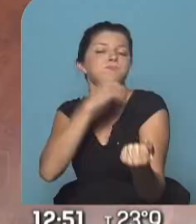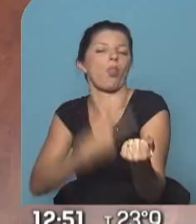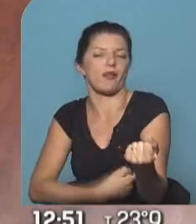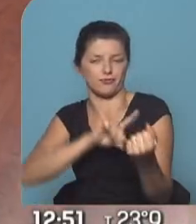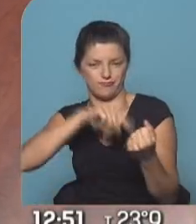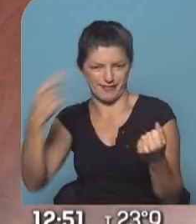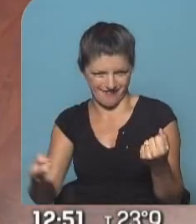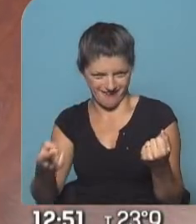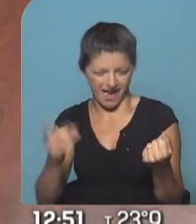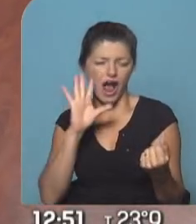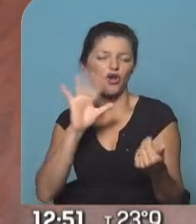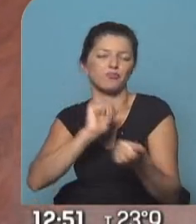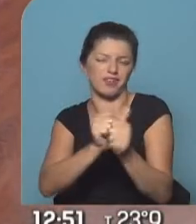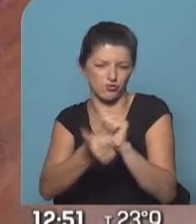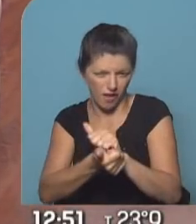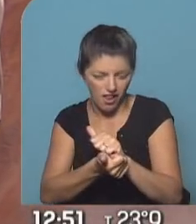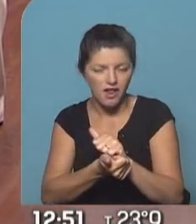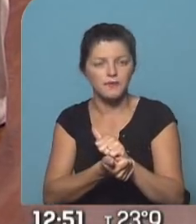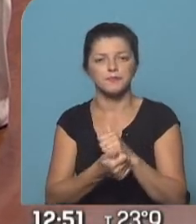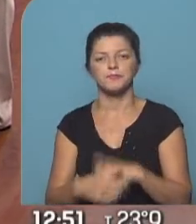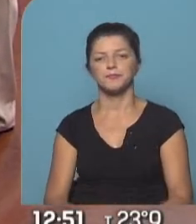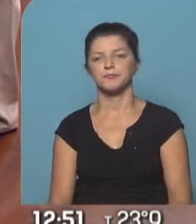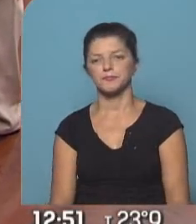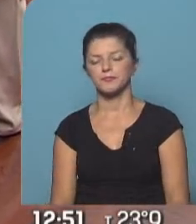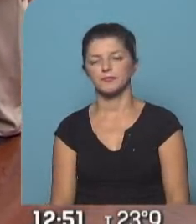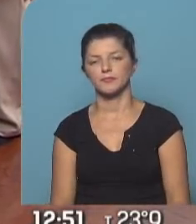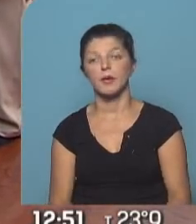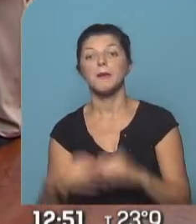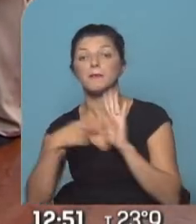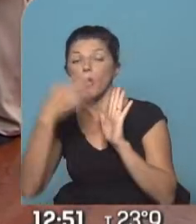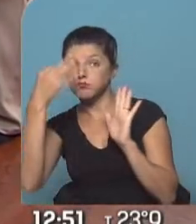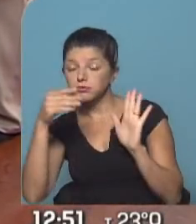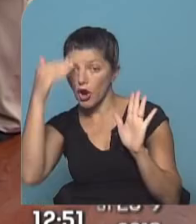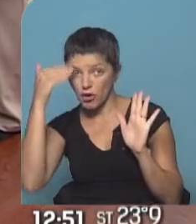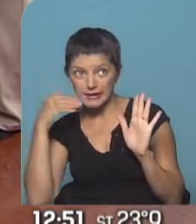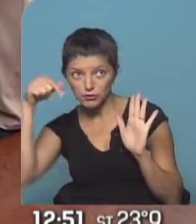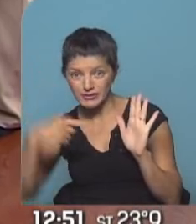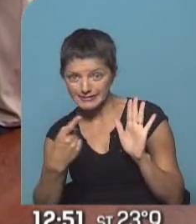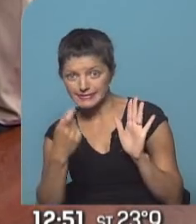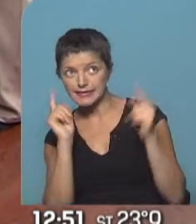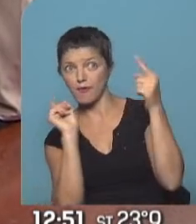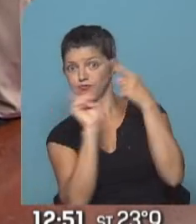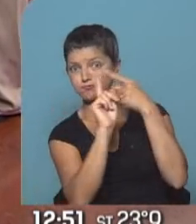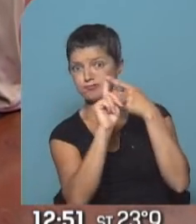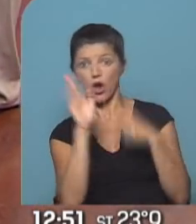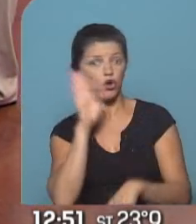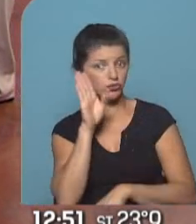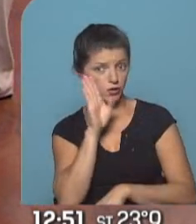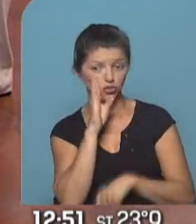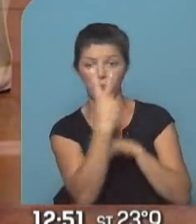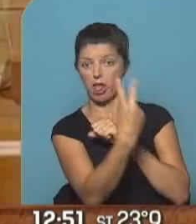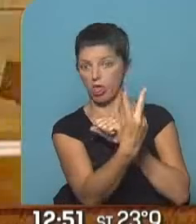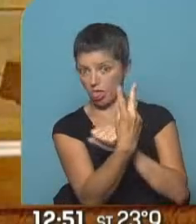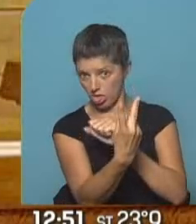a poner en cuestión este descongelamiento, porque además, obviamente, Corea del Sur necesita a Estados Unidos como aliado principal para su seguridad nacional en